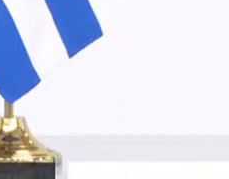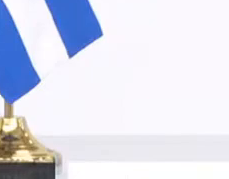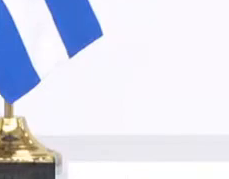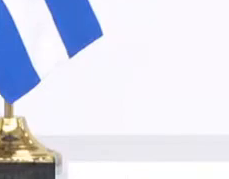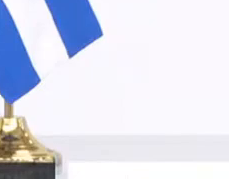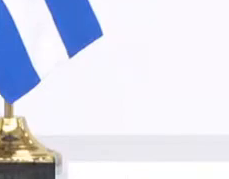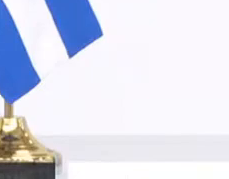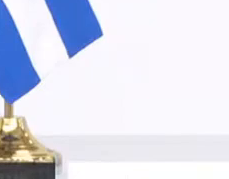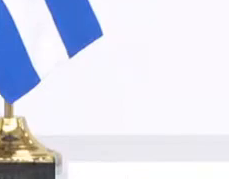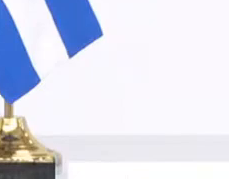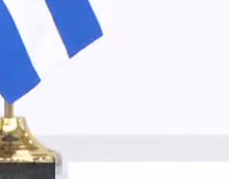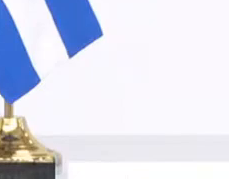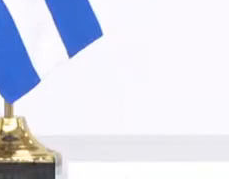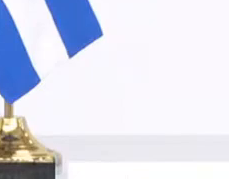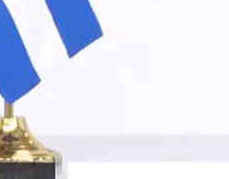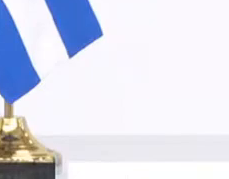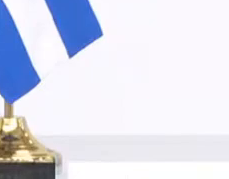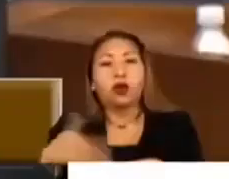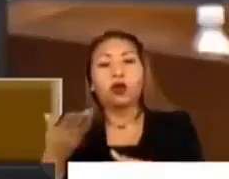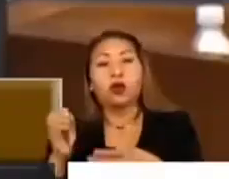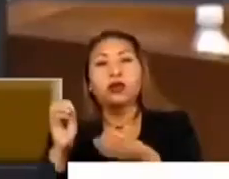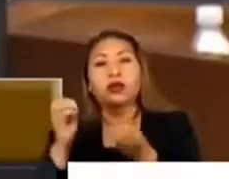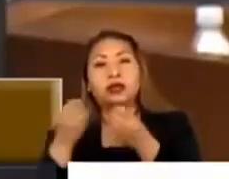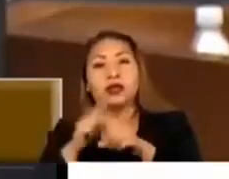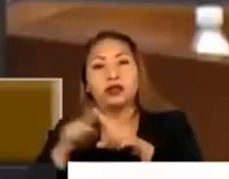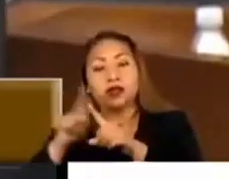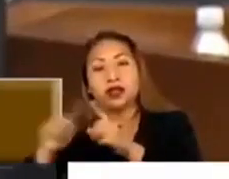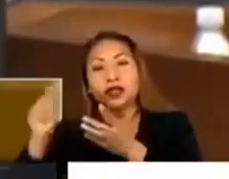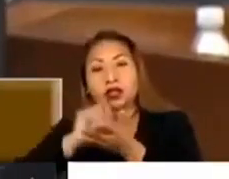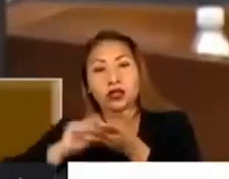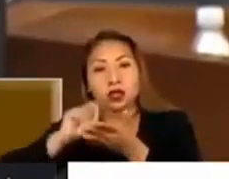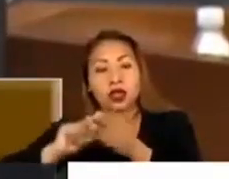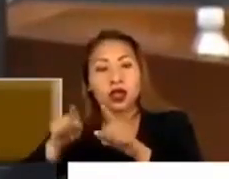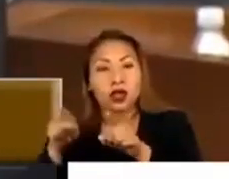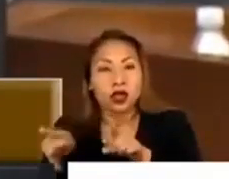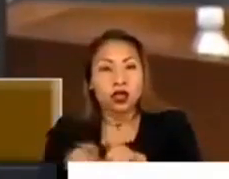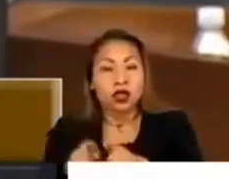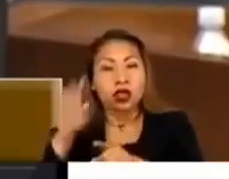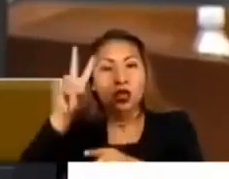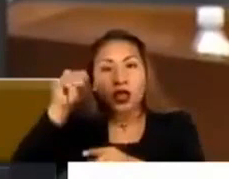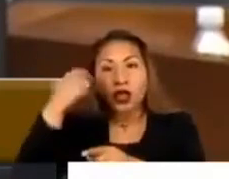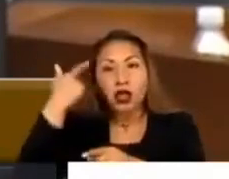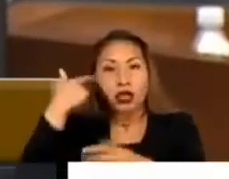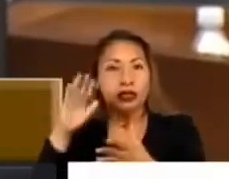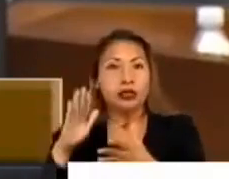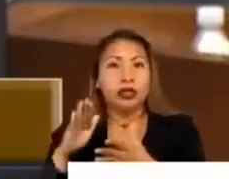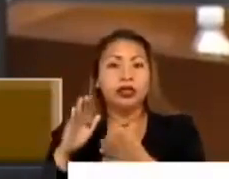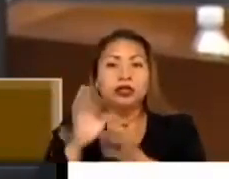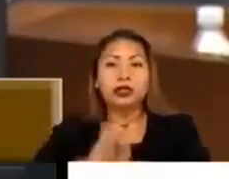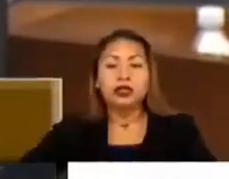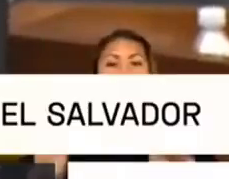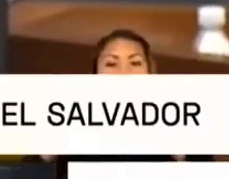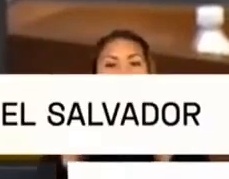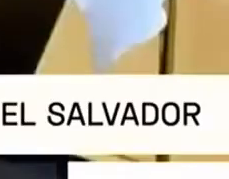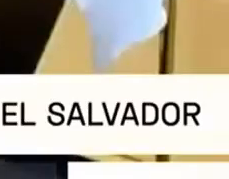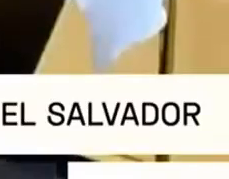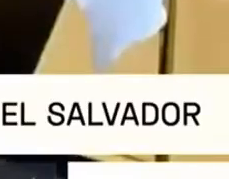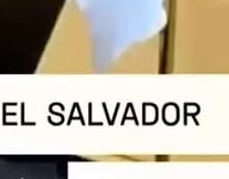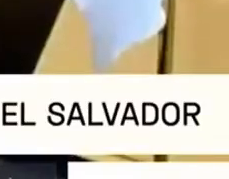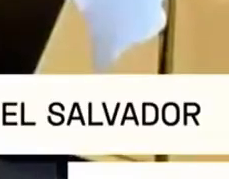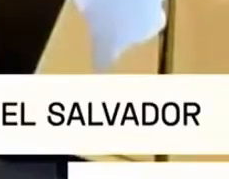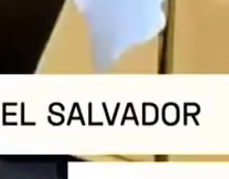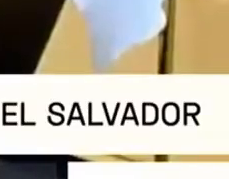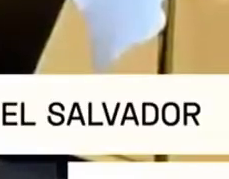nayib ukelele da pena ver que países como por ejemplo el diputado independiente de panamá gabriel silva vino hoy y